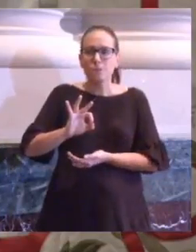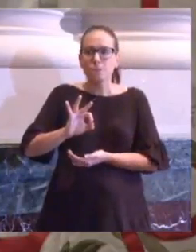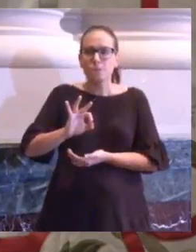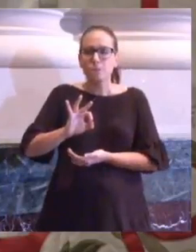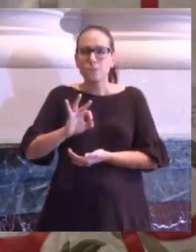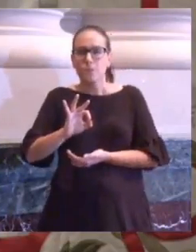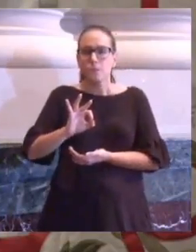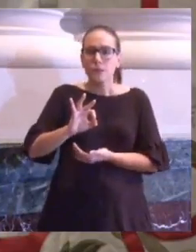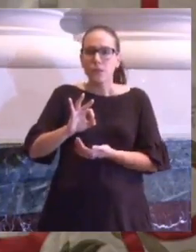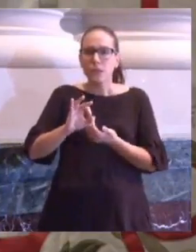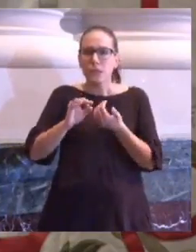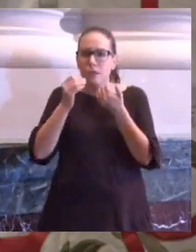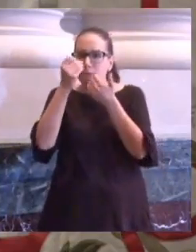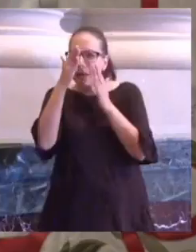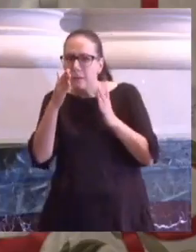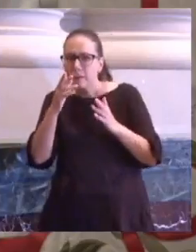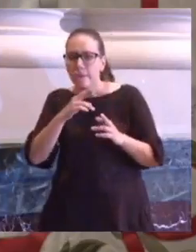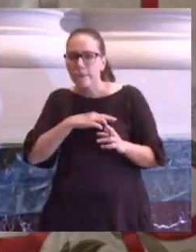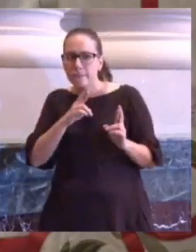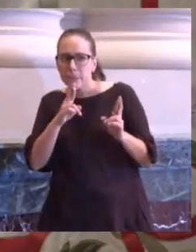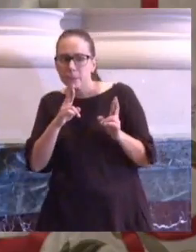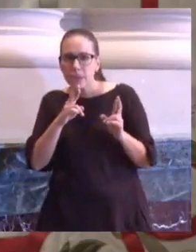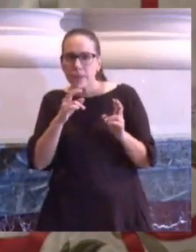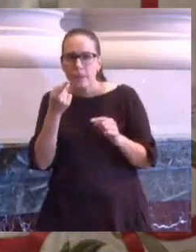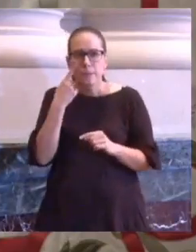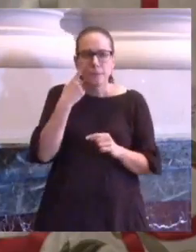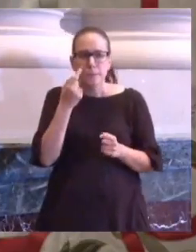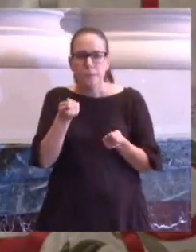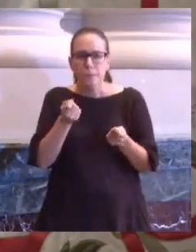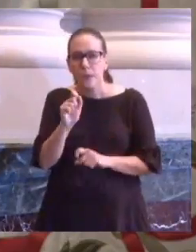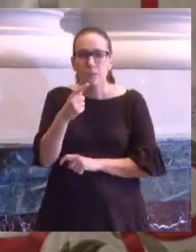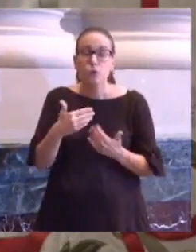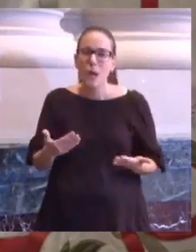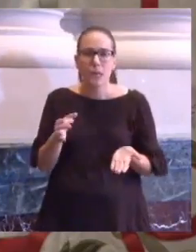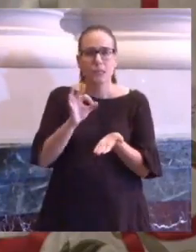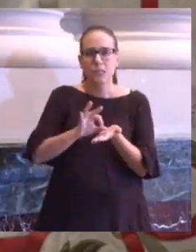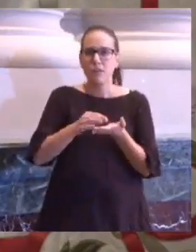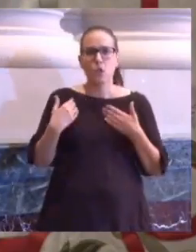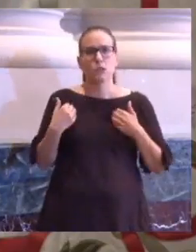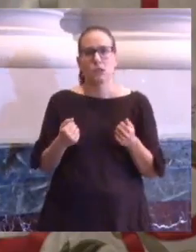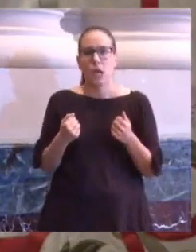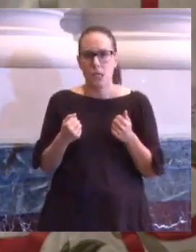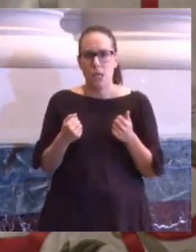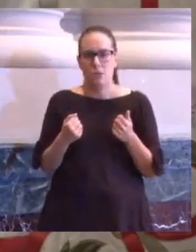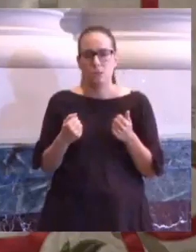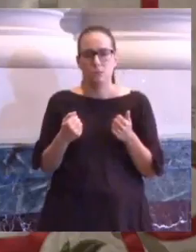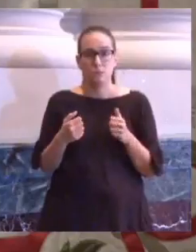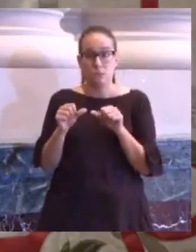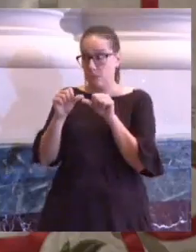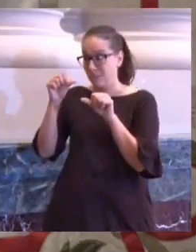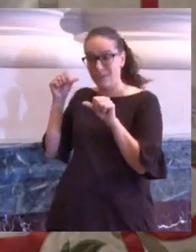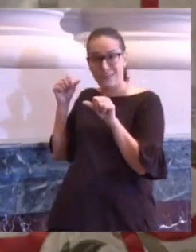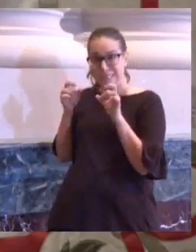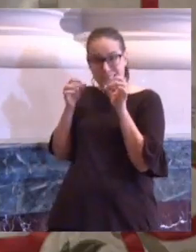sus ojos, su atención y su esperanza a los ciudadanos es, sin ninguna duda, el servicio sanitario. Lo ha sido